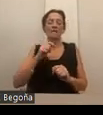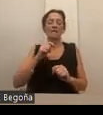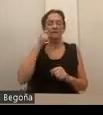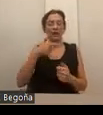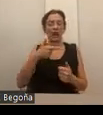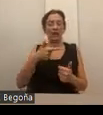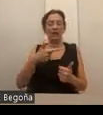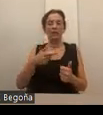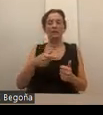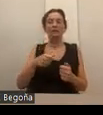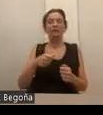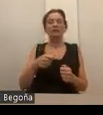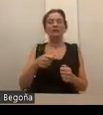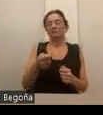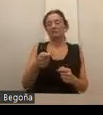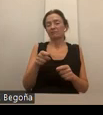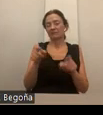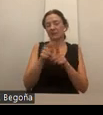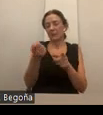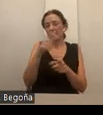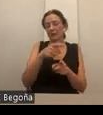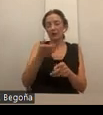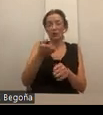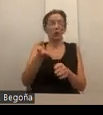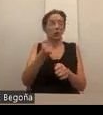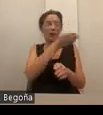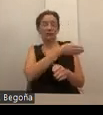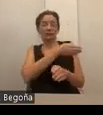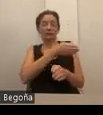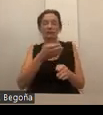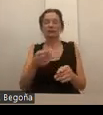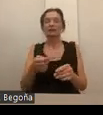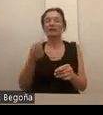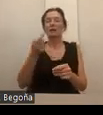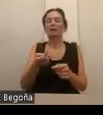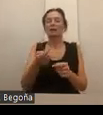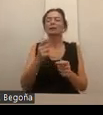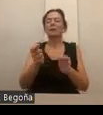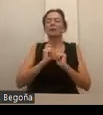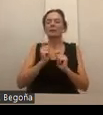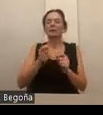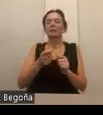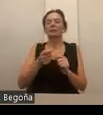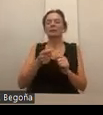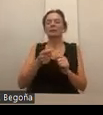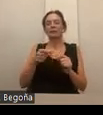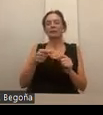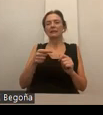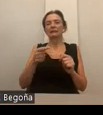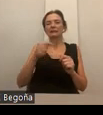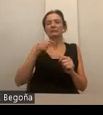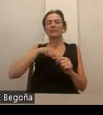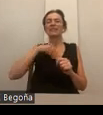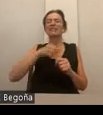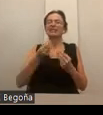efecto similar al que obteníamos con el glucomanano de la aloe vera. Es decir, vamos a generar un efecto